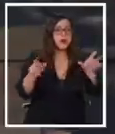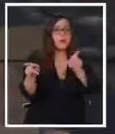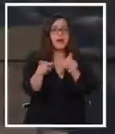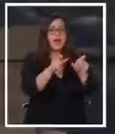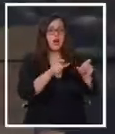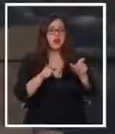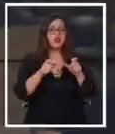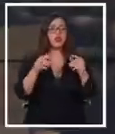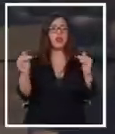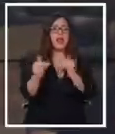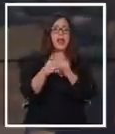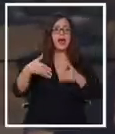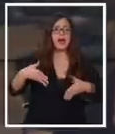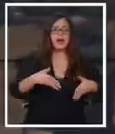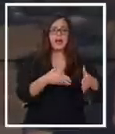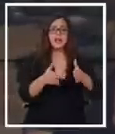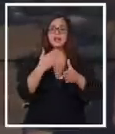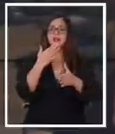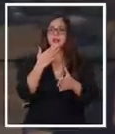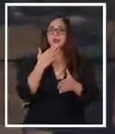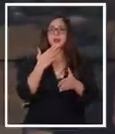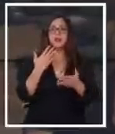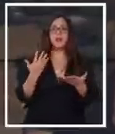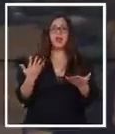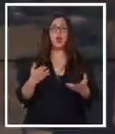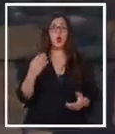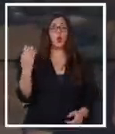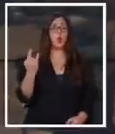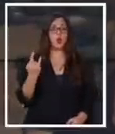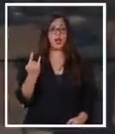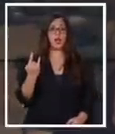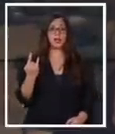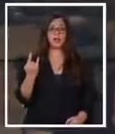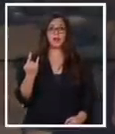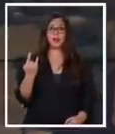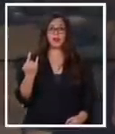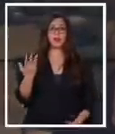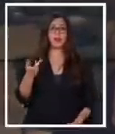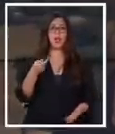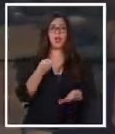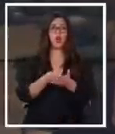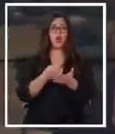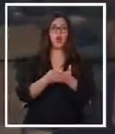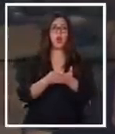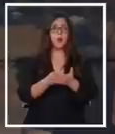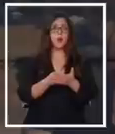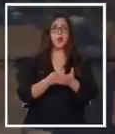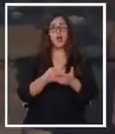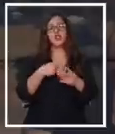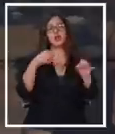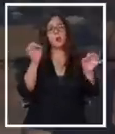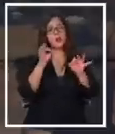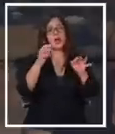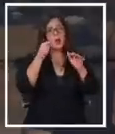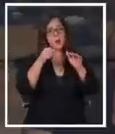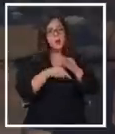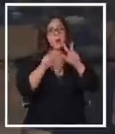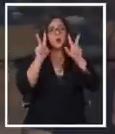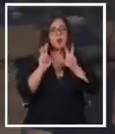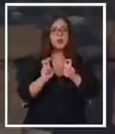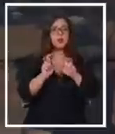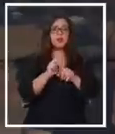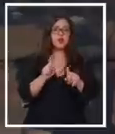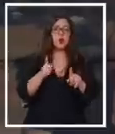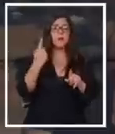hemos encargado también con suma urgencia la compra de no voy a entrar en el detalle de las especificidades